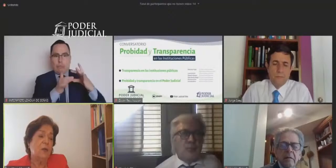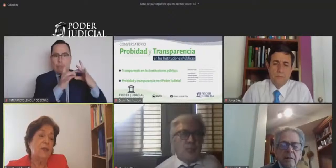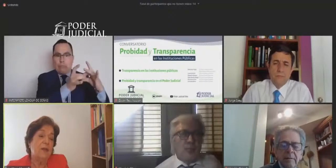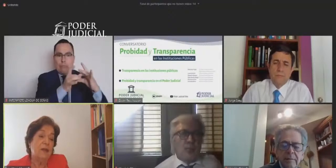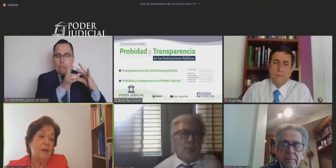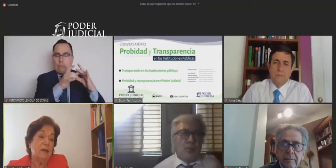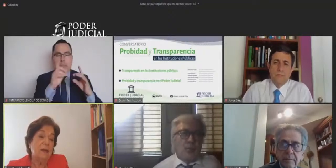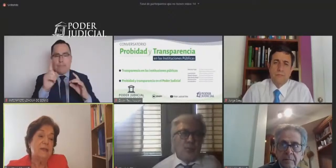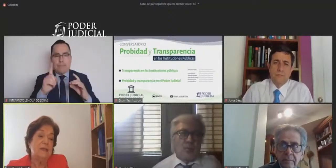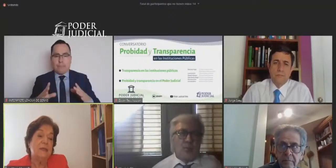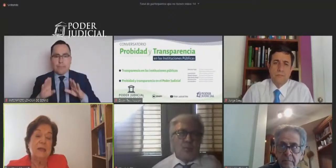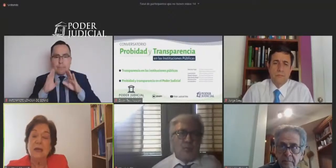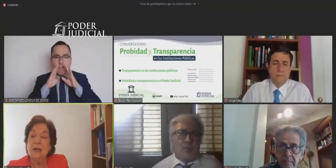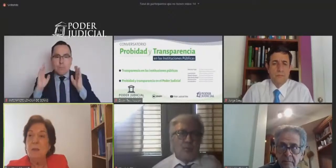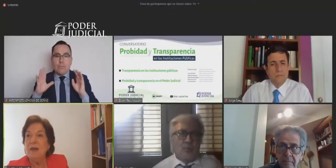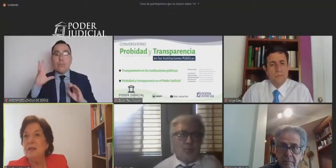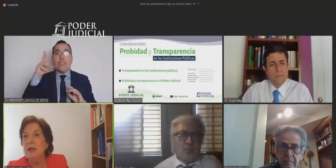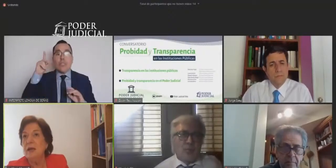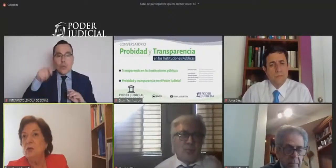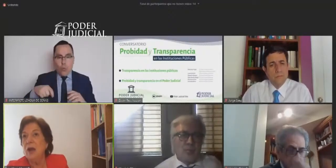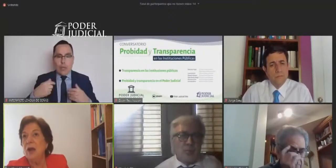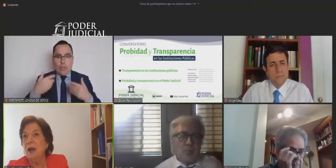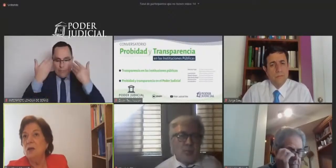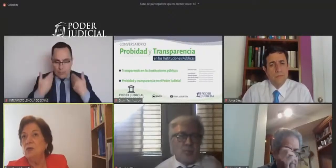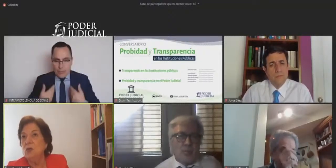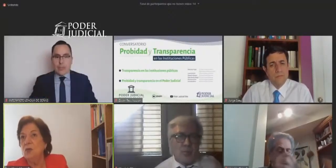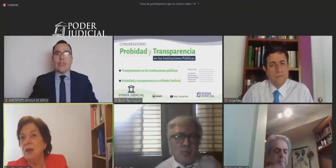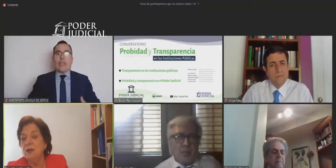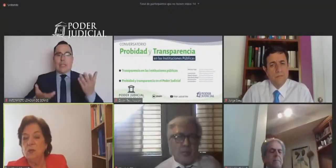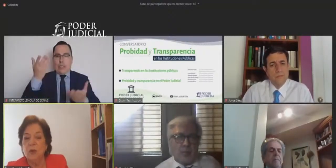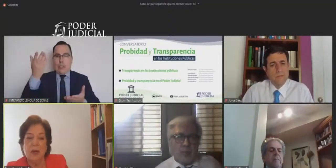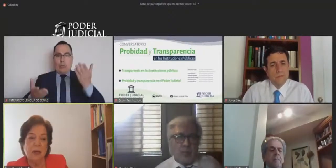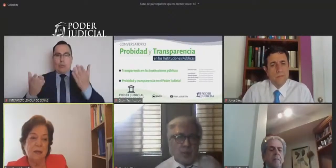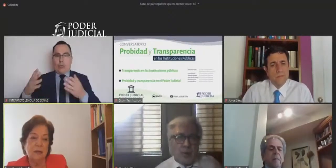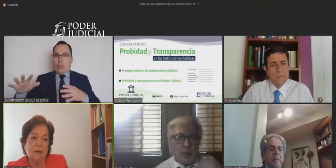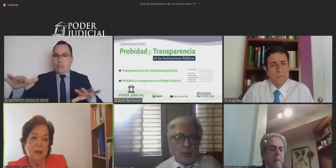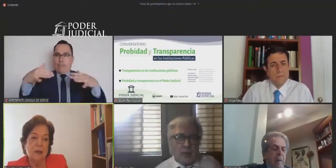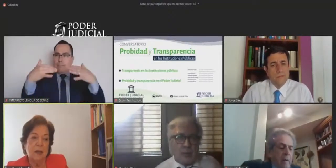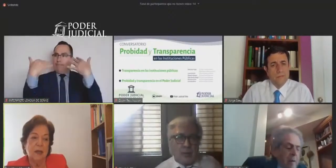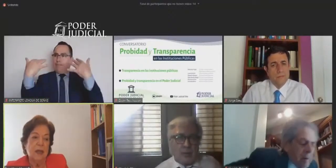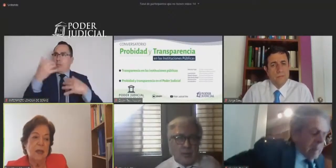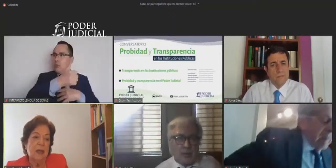Entonces, el juez debe ser y parecer neutral a los ojos de la ciudadanía.